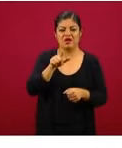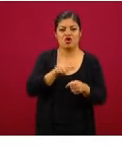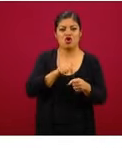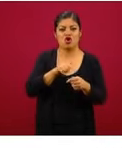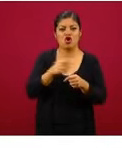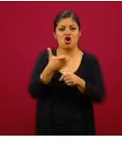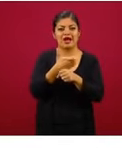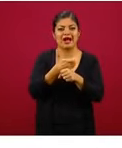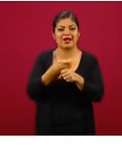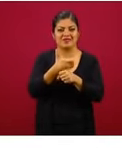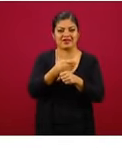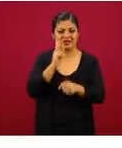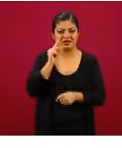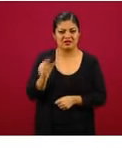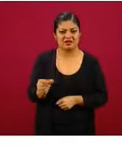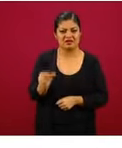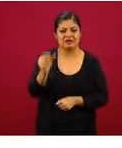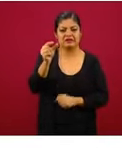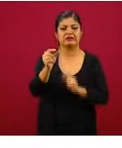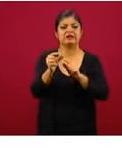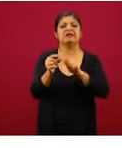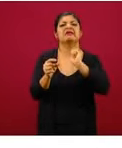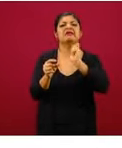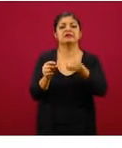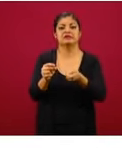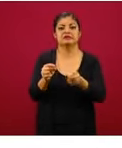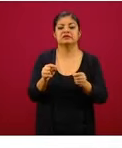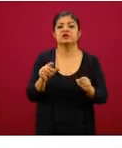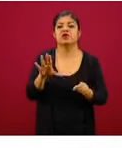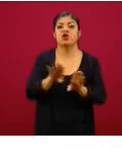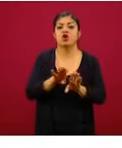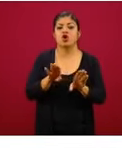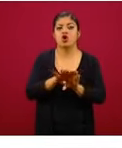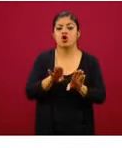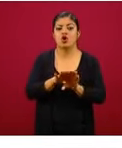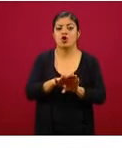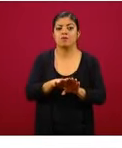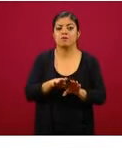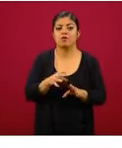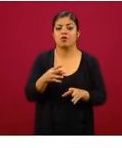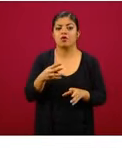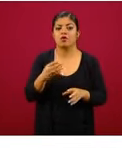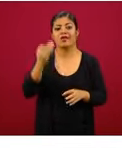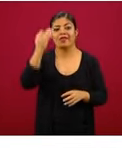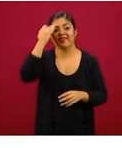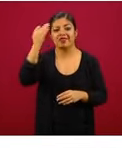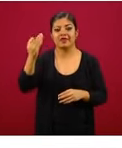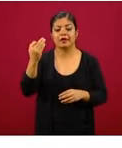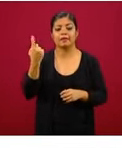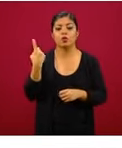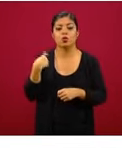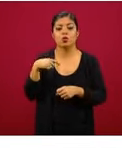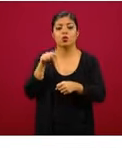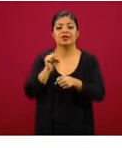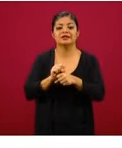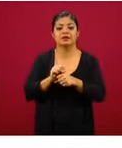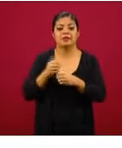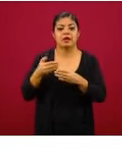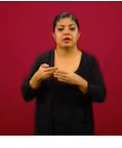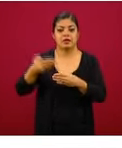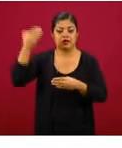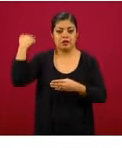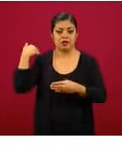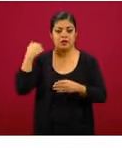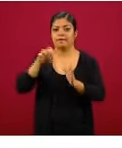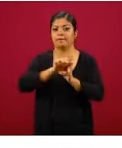café. Esta barra representa la misma tasa de incidencia, pero de un periodo de una semana atrás, es decir, una